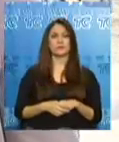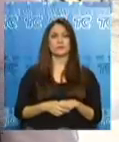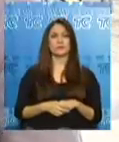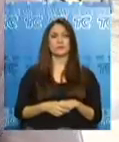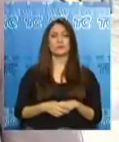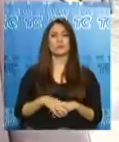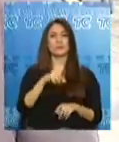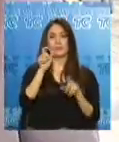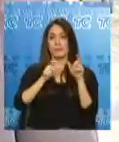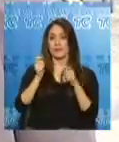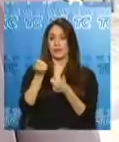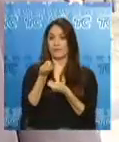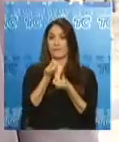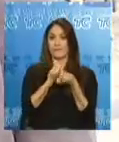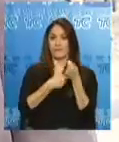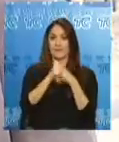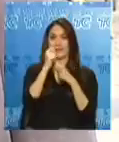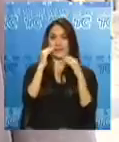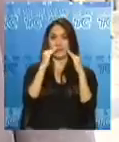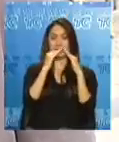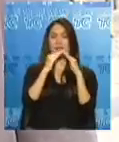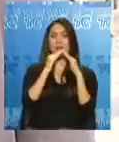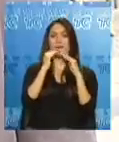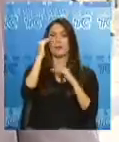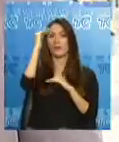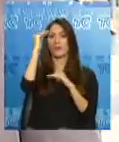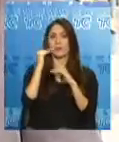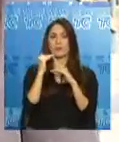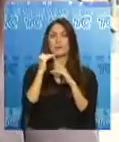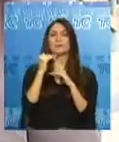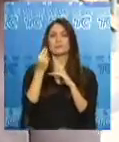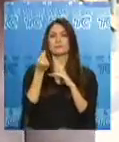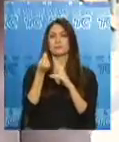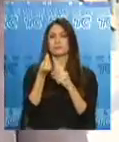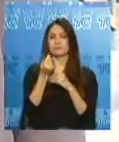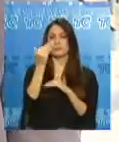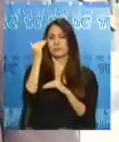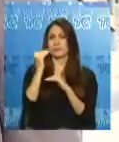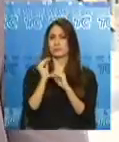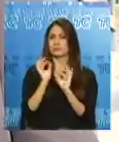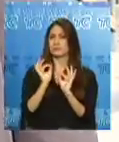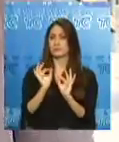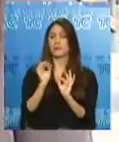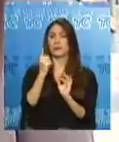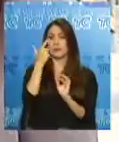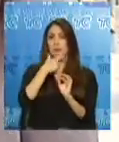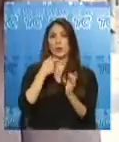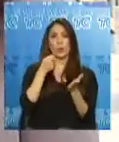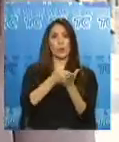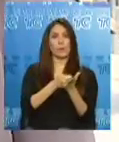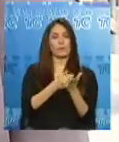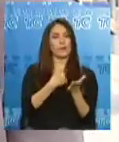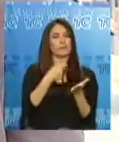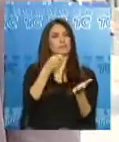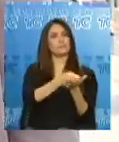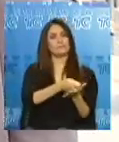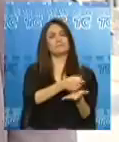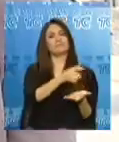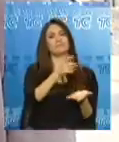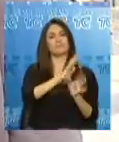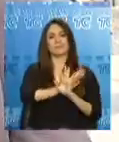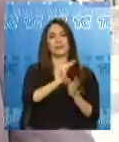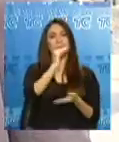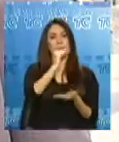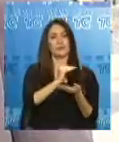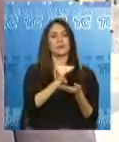los vendedores bajen los bienes, el valor de los bienes inmuebles para que el comprador se pueda beneficiar de